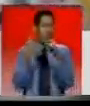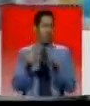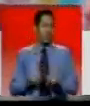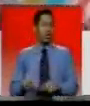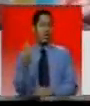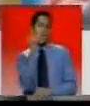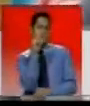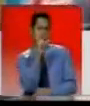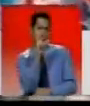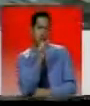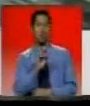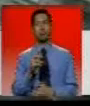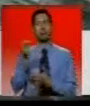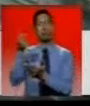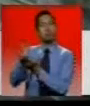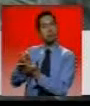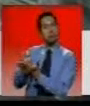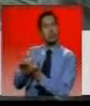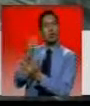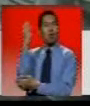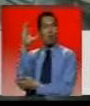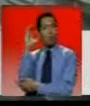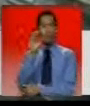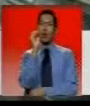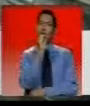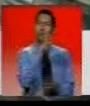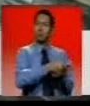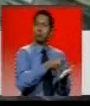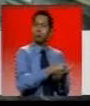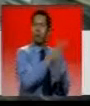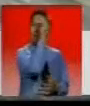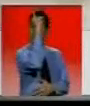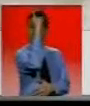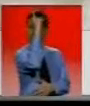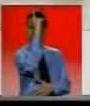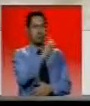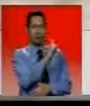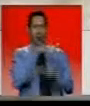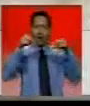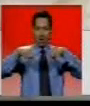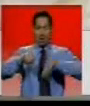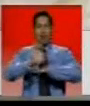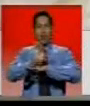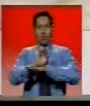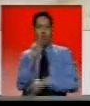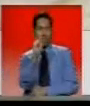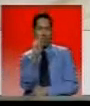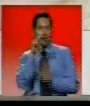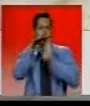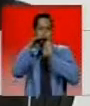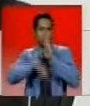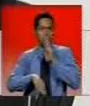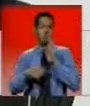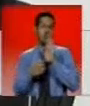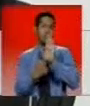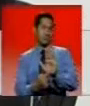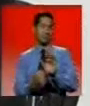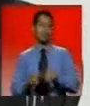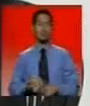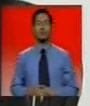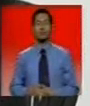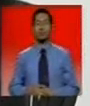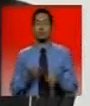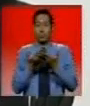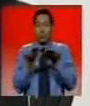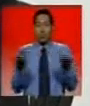fronterizas. Se hizo la exoneración del anticipo de impuesto a la renta por el año 2015 a los sectores agrícola, al sector comercial y al